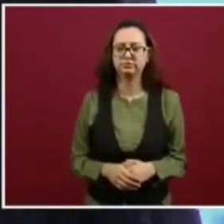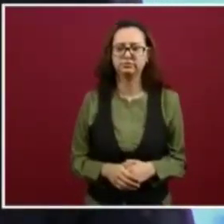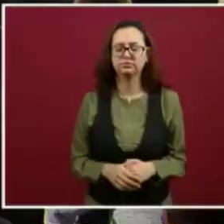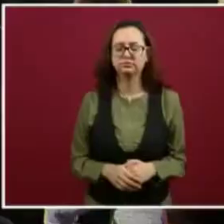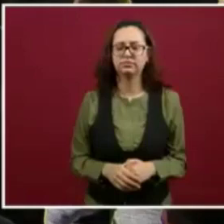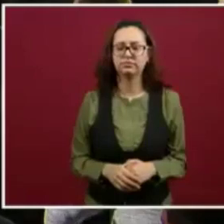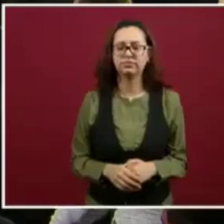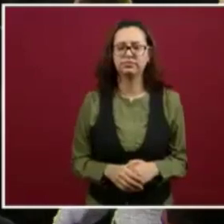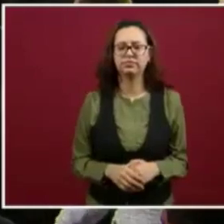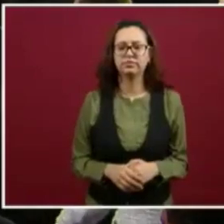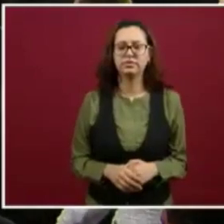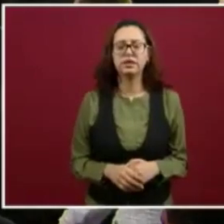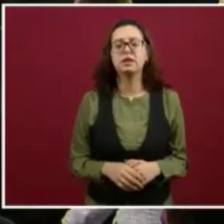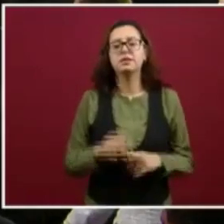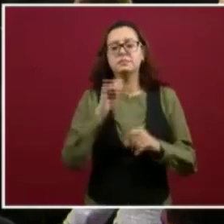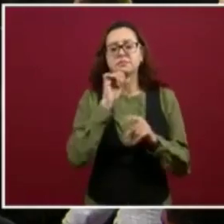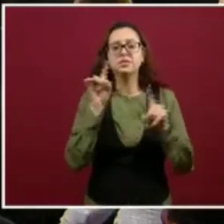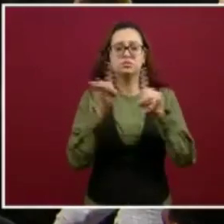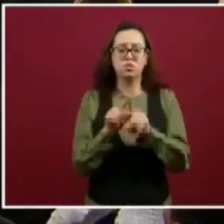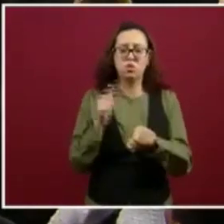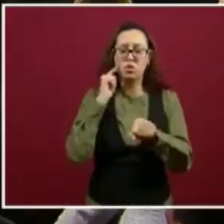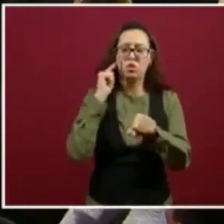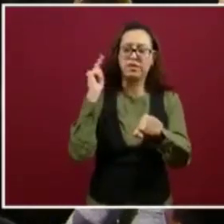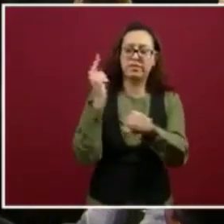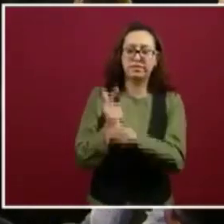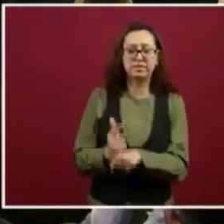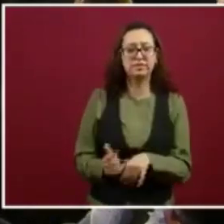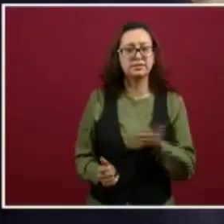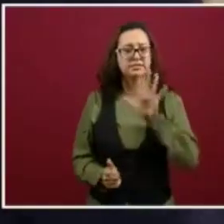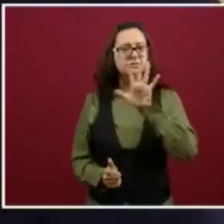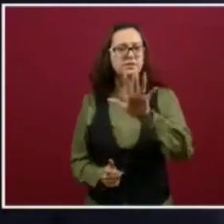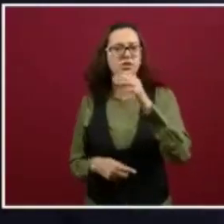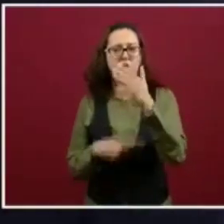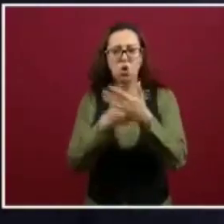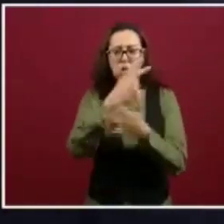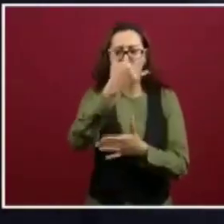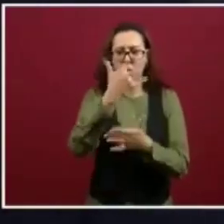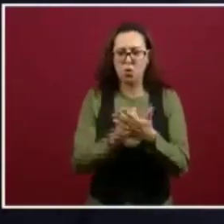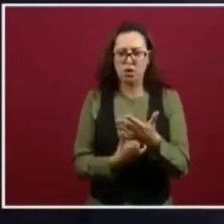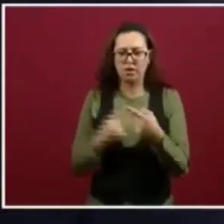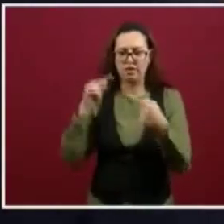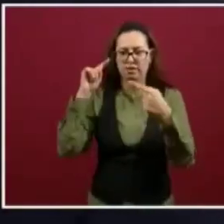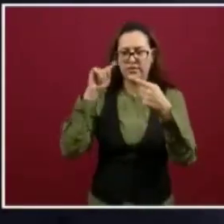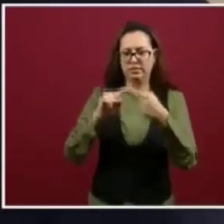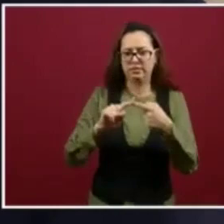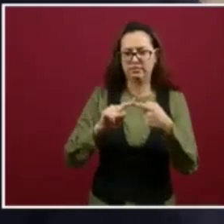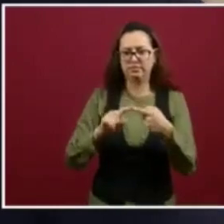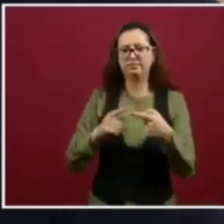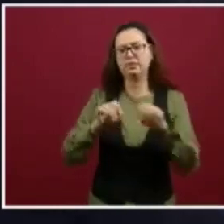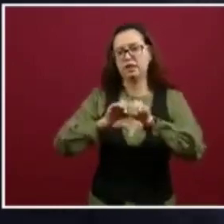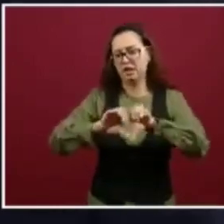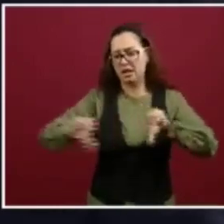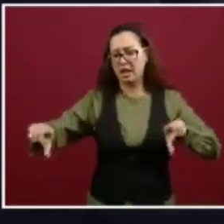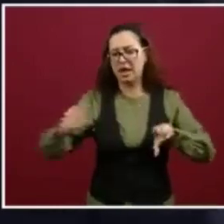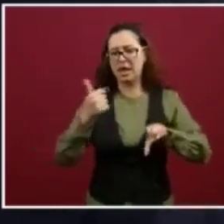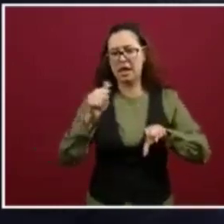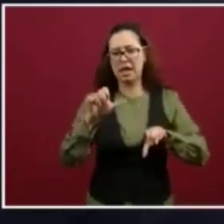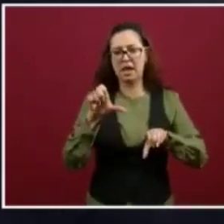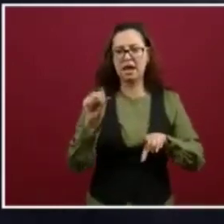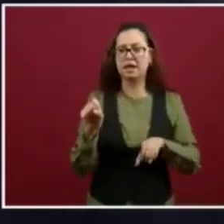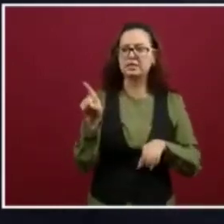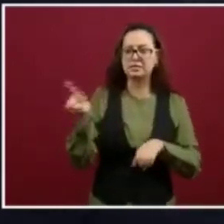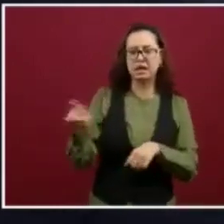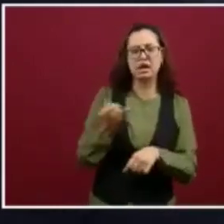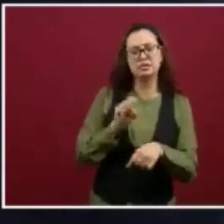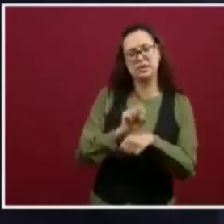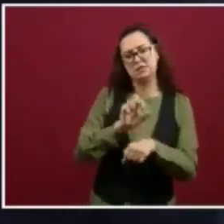infraestructura. Hemos identificado cinco proyectos. Hemos identificado la terminal de gas natural en el Puerto Cortés en